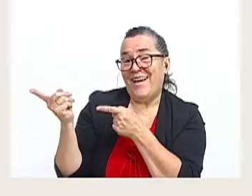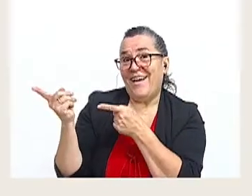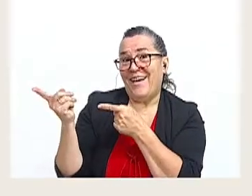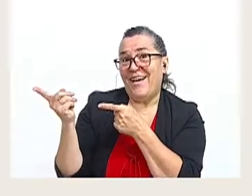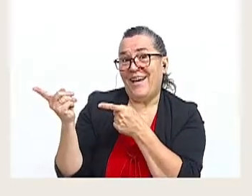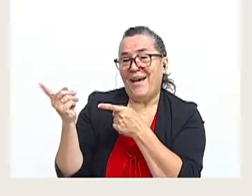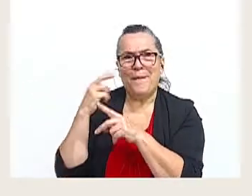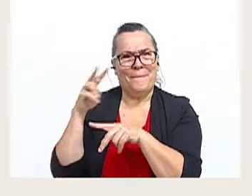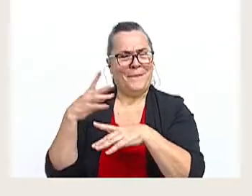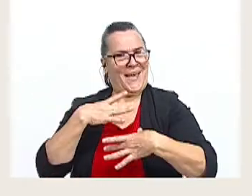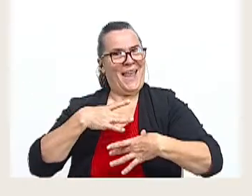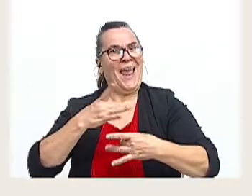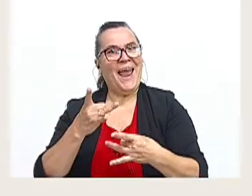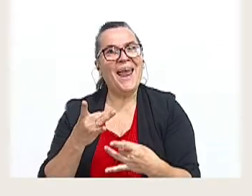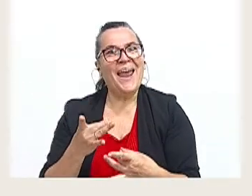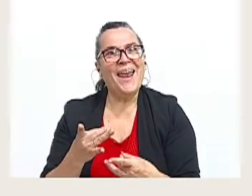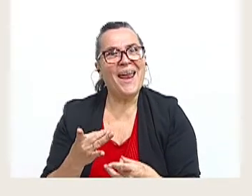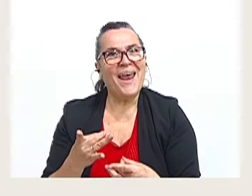¿Vieron qué interesante?